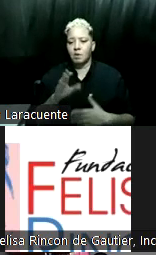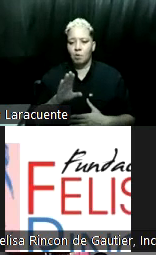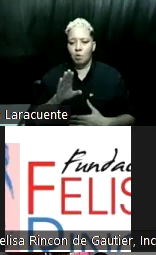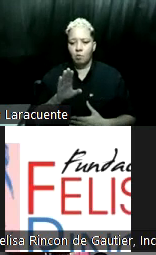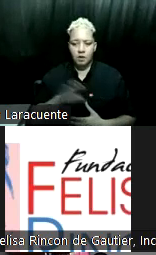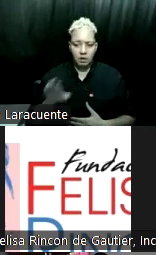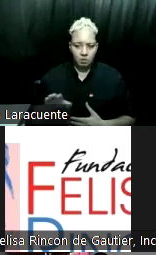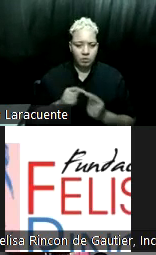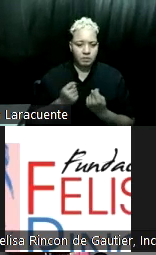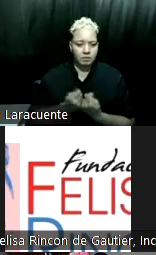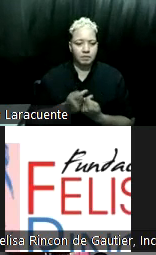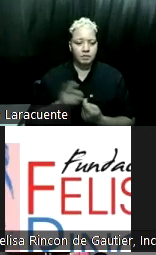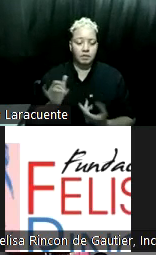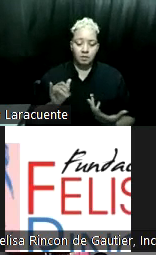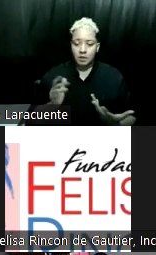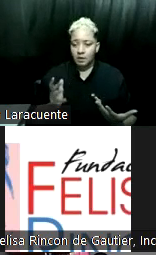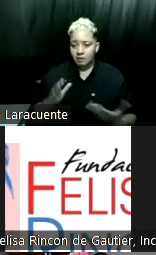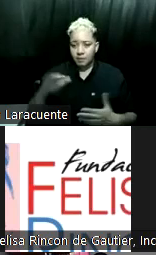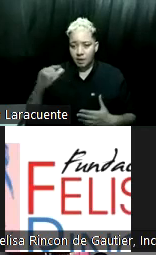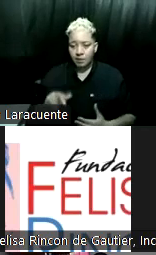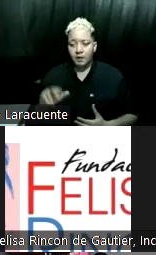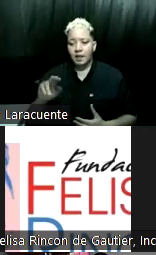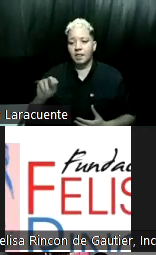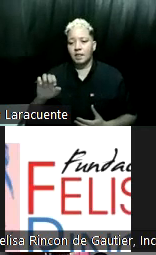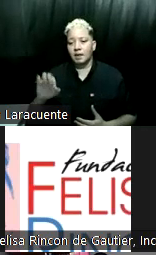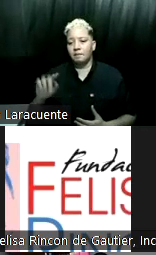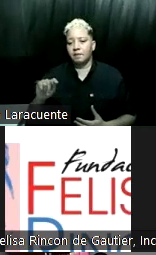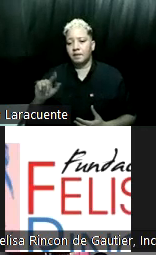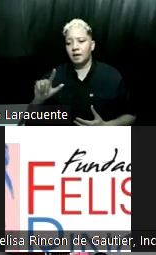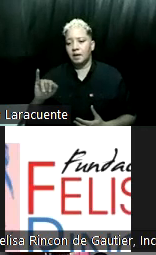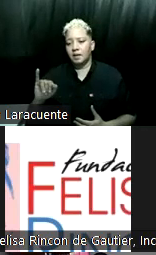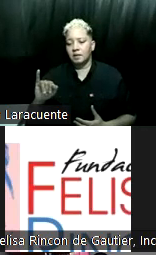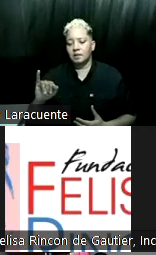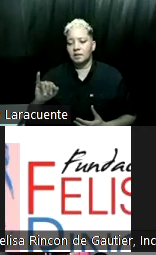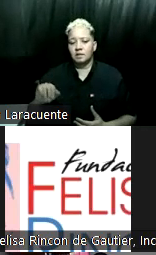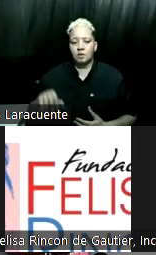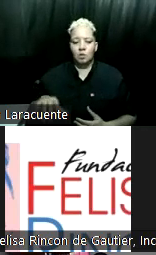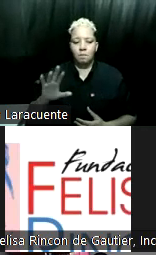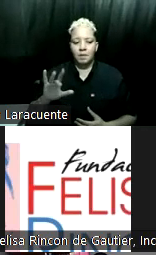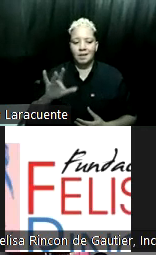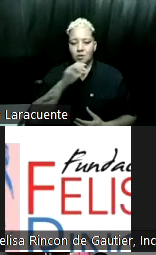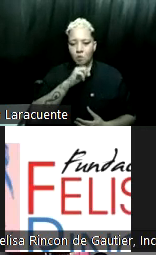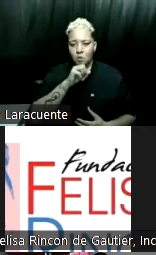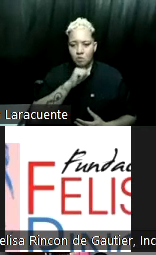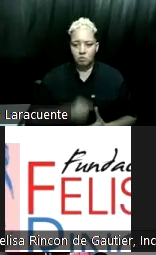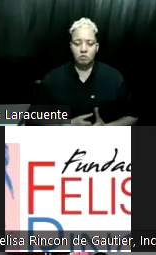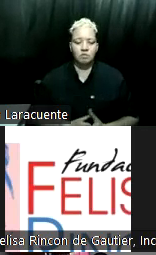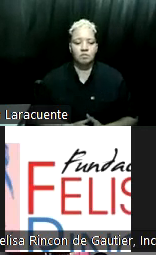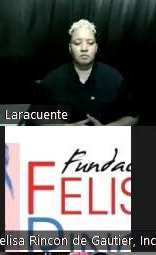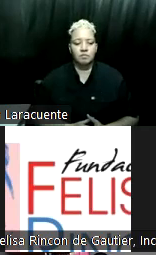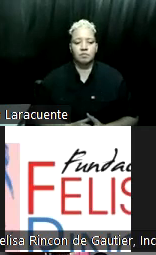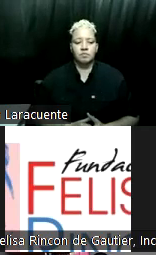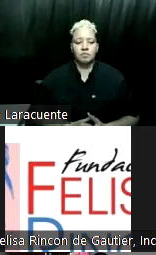el inconfundible Neftalí Rivera, con 25 años en el